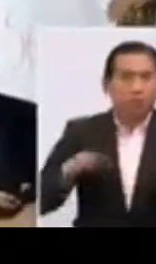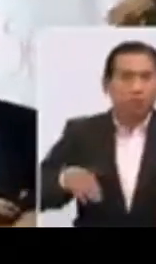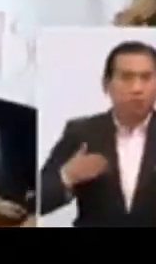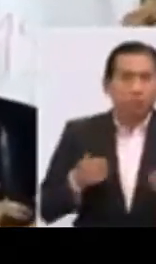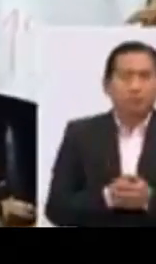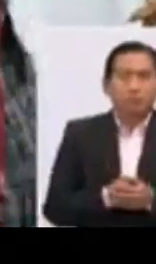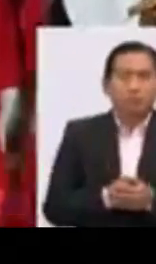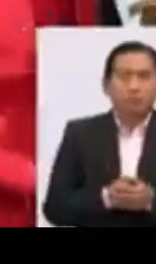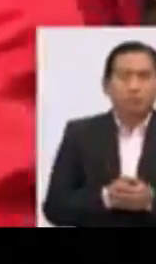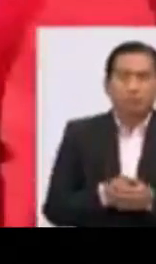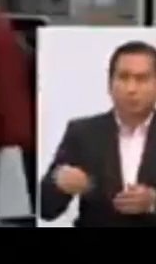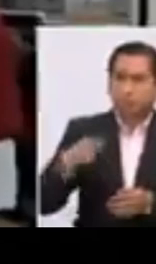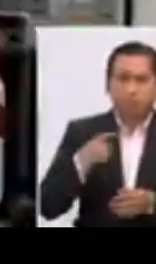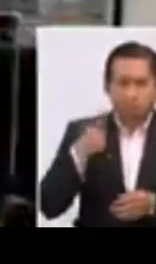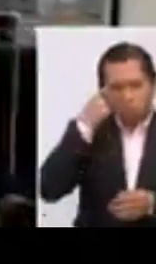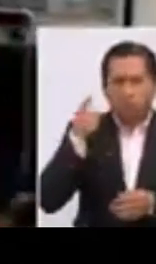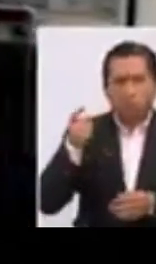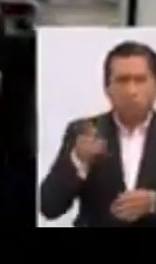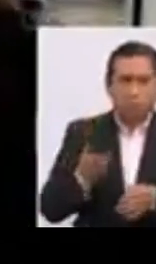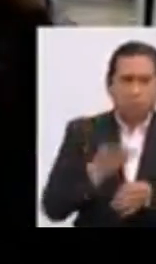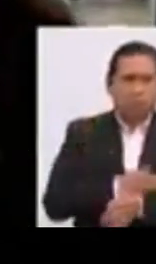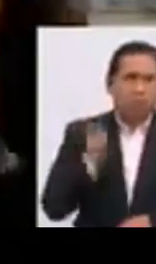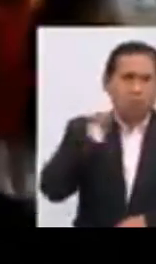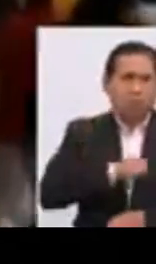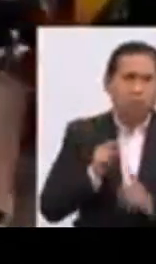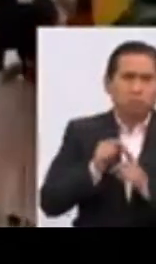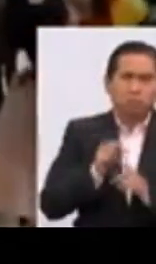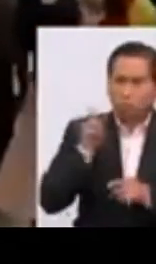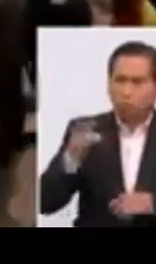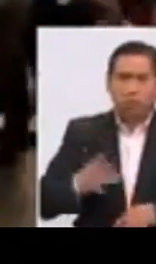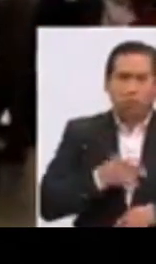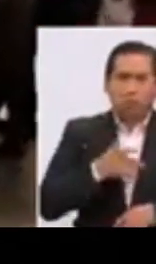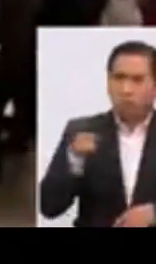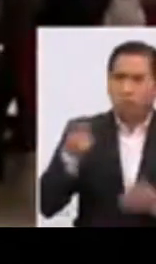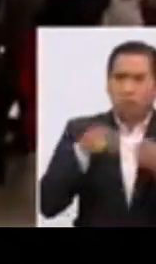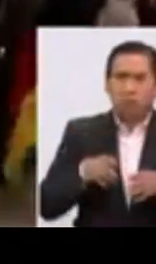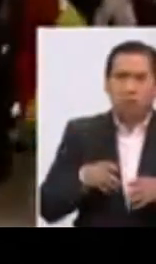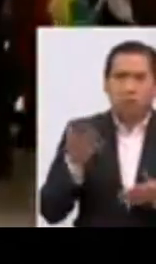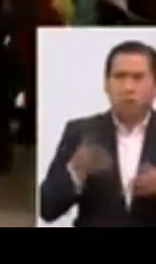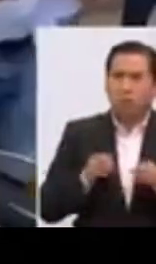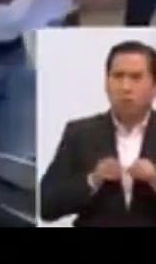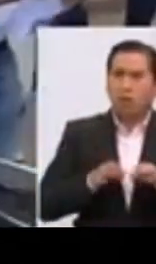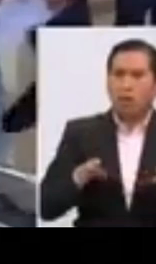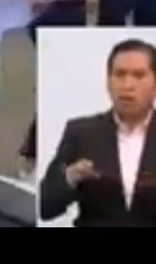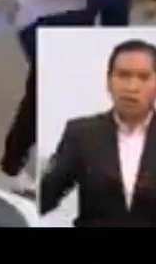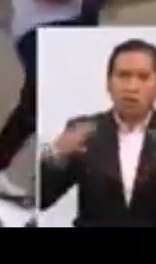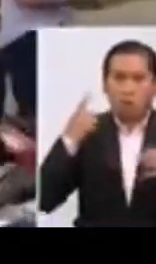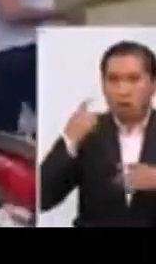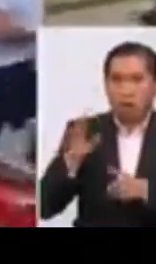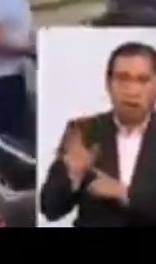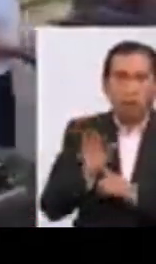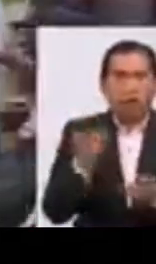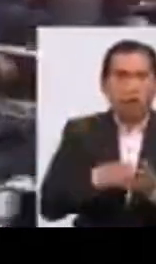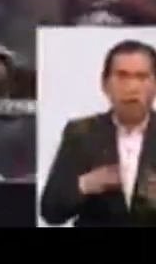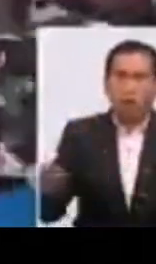autonómico. Entonces, ¿por qué pensar? ¿Por qué adelantarse? ¿O es que él se siente que ha perdido popularidad y cree que ha sido a buscar